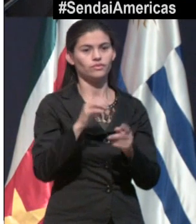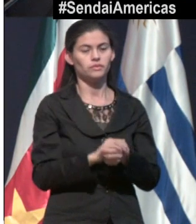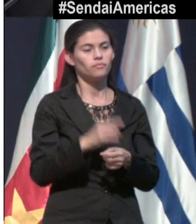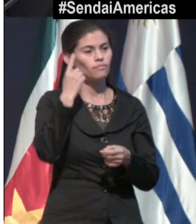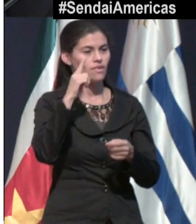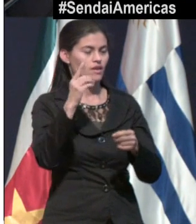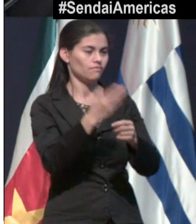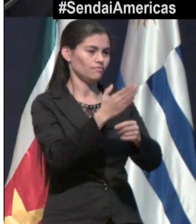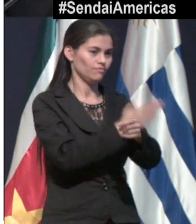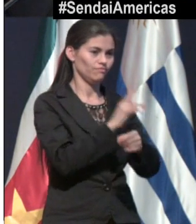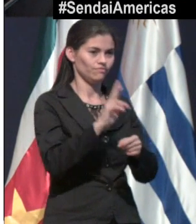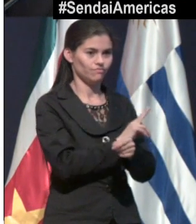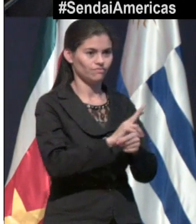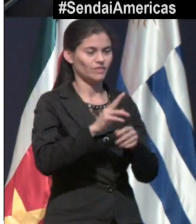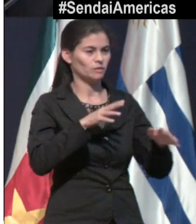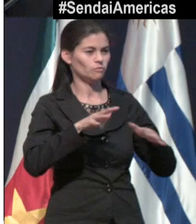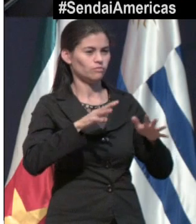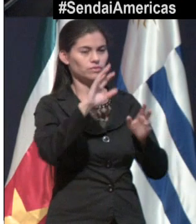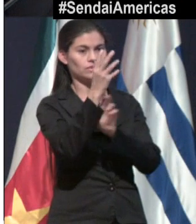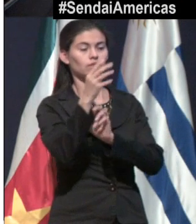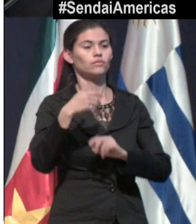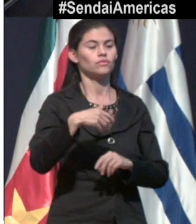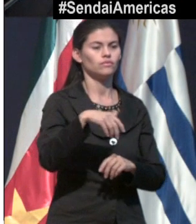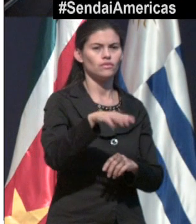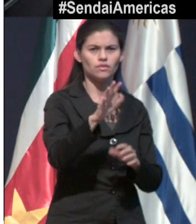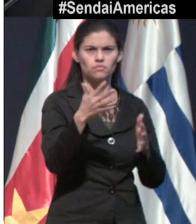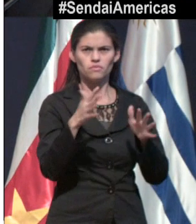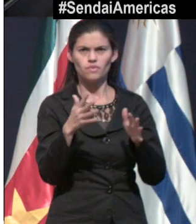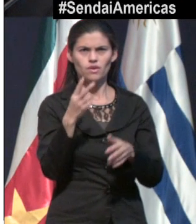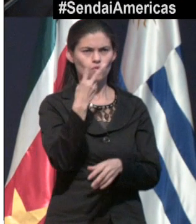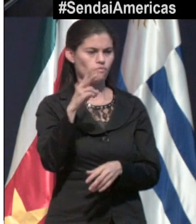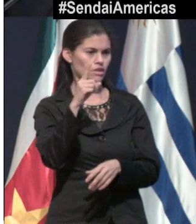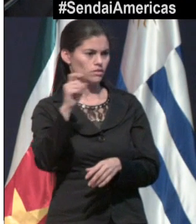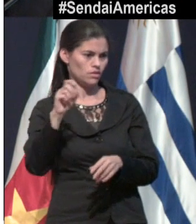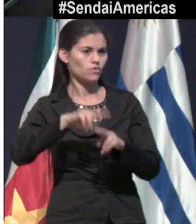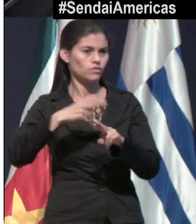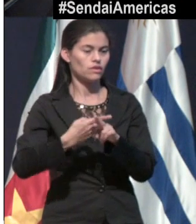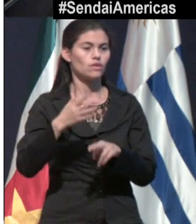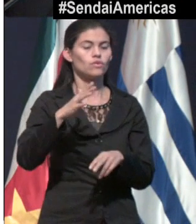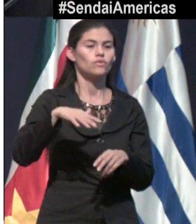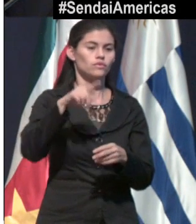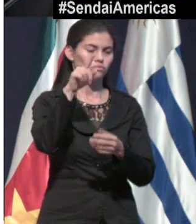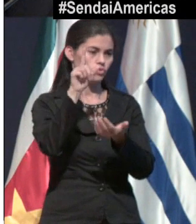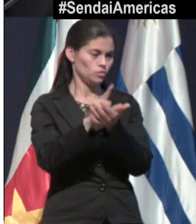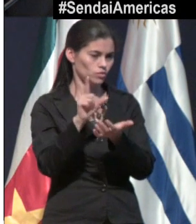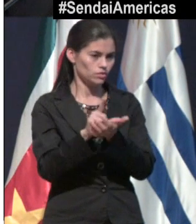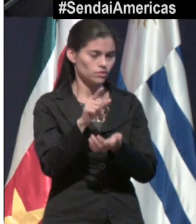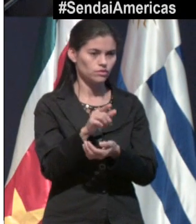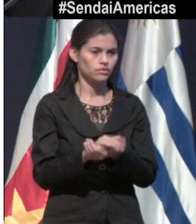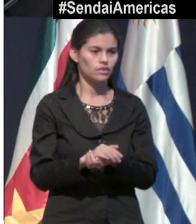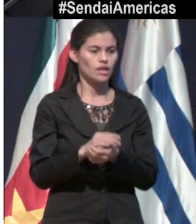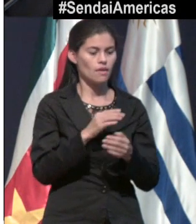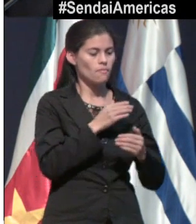del riesgo de desastres de las Américas que se llevará a cabo a inicios del 2017 en la región, poder